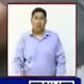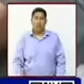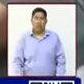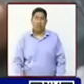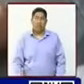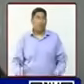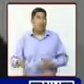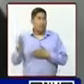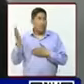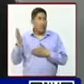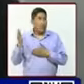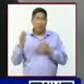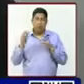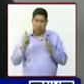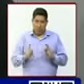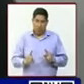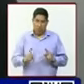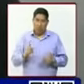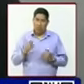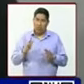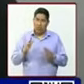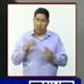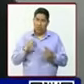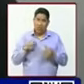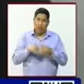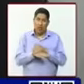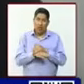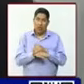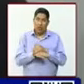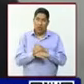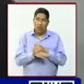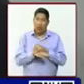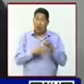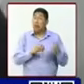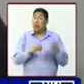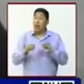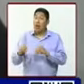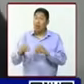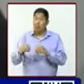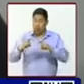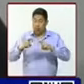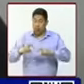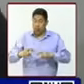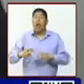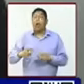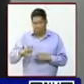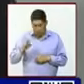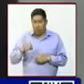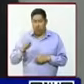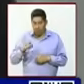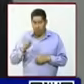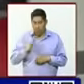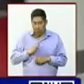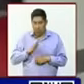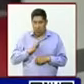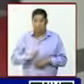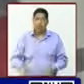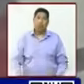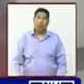El paciente Abraham ya está internado acá. ¿Pero ya está internado acá? Sí, está internado. Está ya